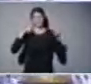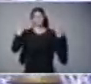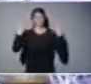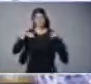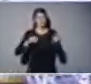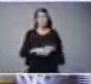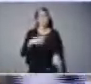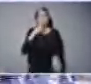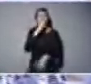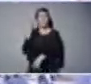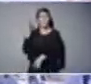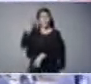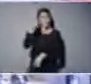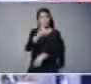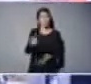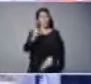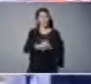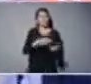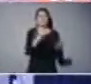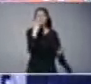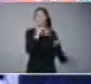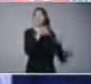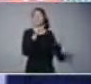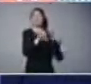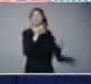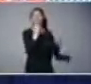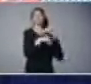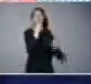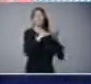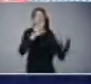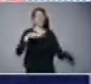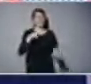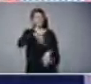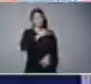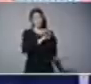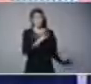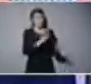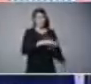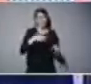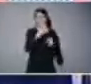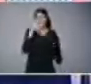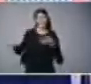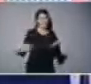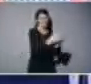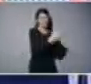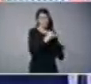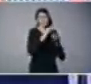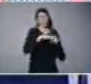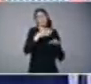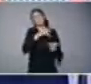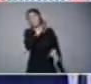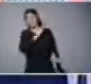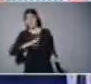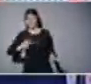Después de 4 años volvemos a tener catering, pero los pitapitos lo hemos preparado para todas las murgas por si se vuelven a olvidar de nosotros.